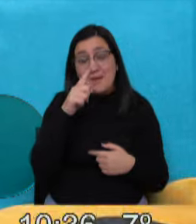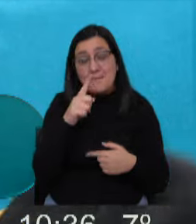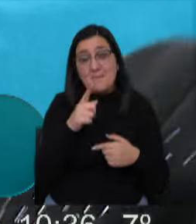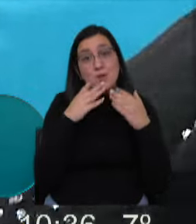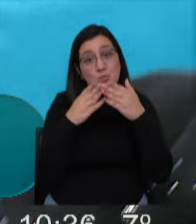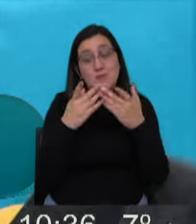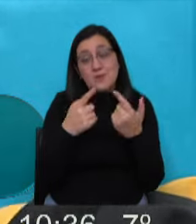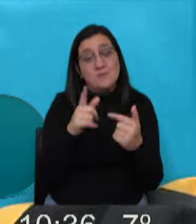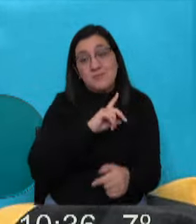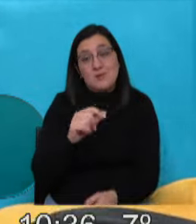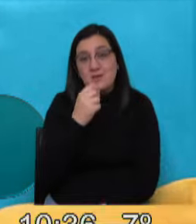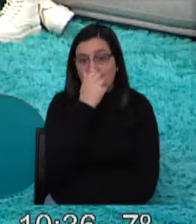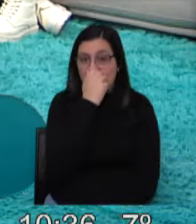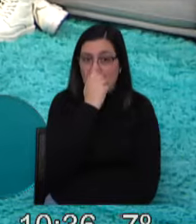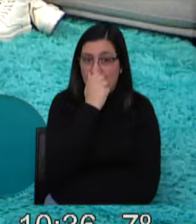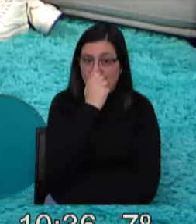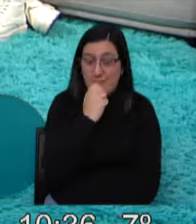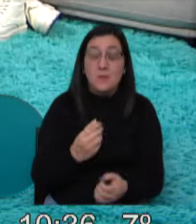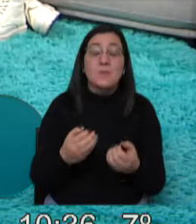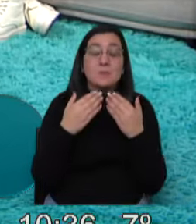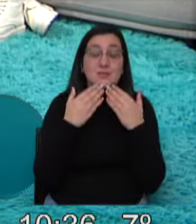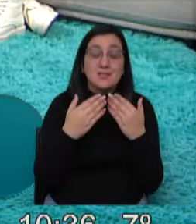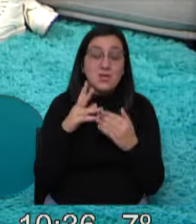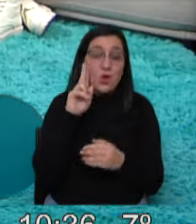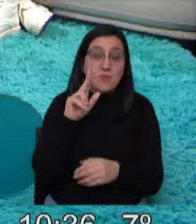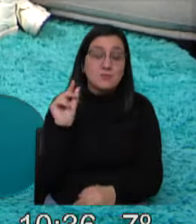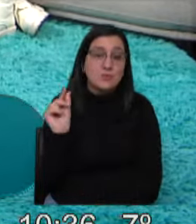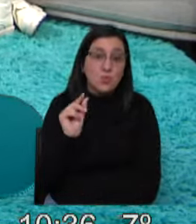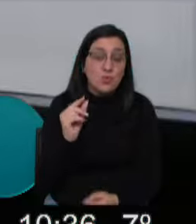Señores, muchísimas gracias. Nos vemos en unos días. Y nosotros con ustedes nos vemos.